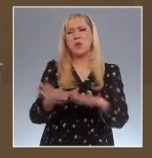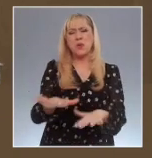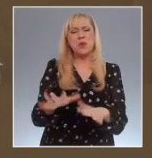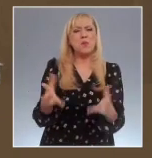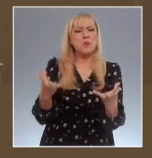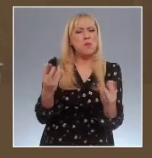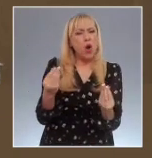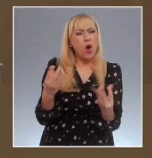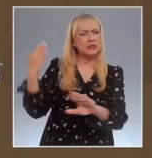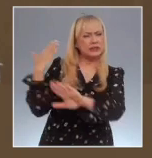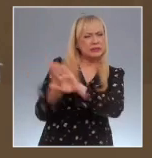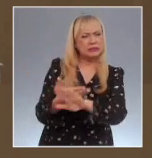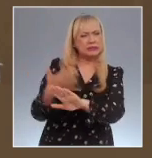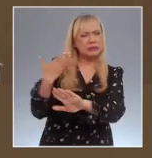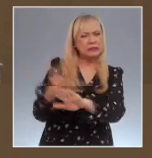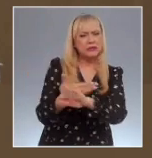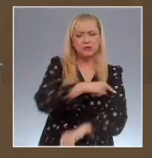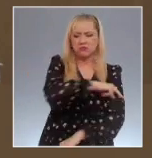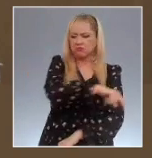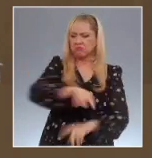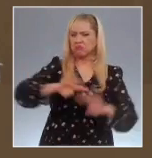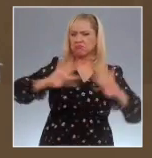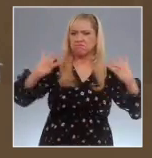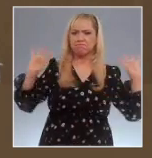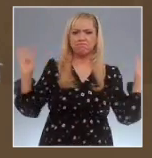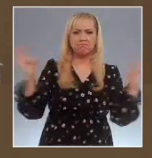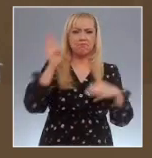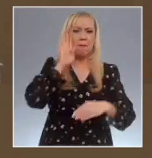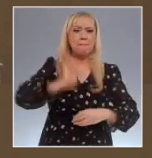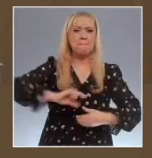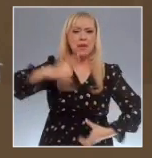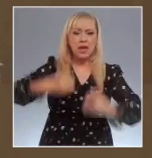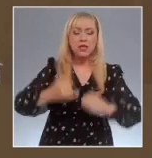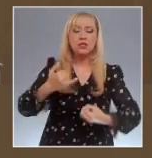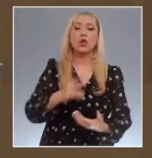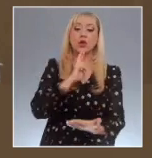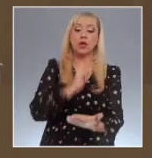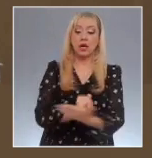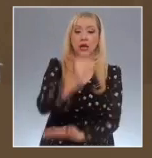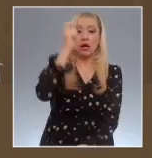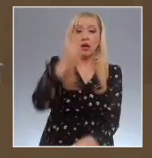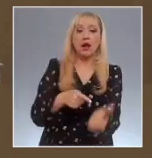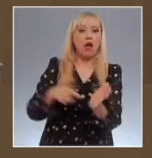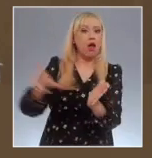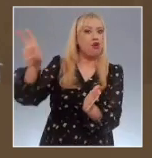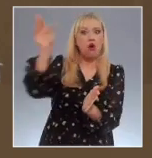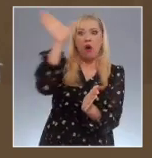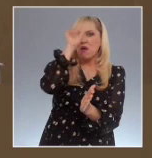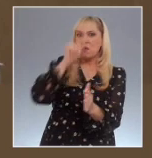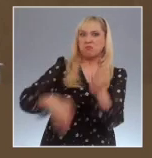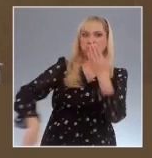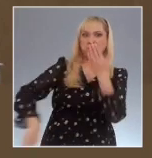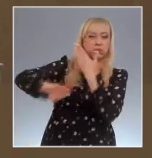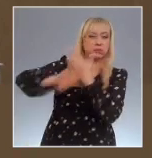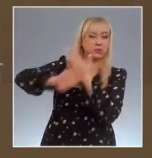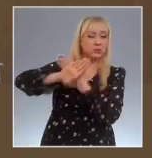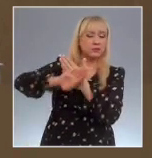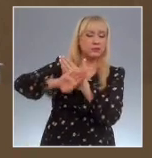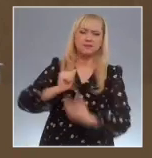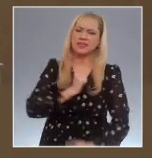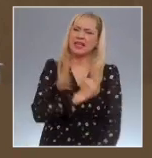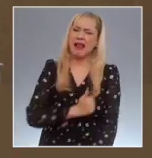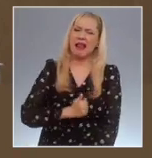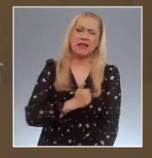sus integrantes, sino también a sus resoluciones, como sucede desgraciadamente en muchos